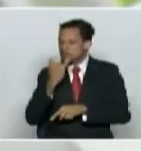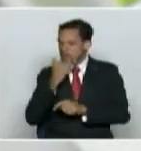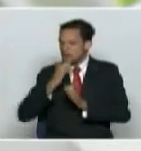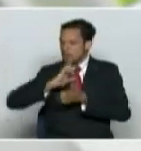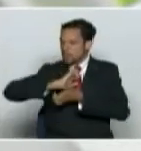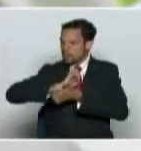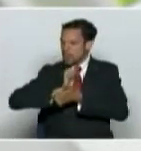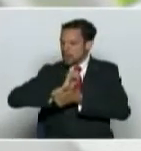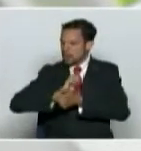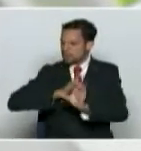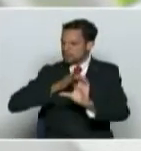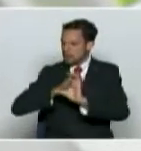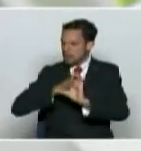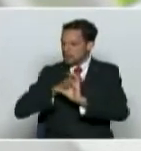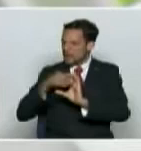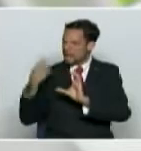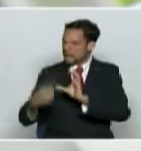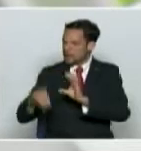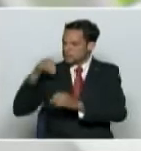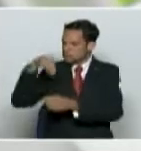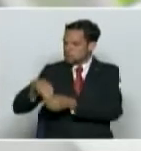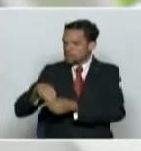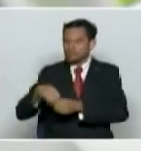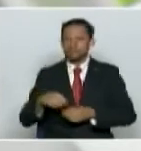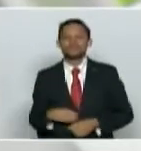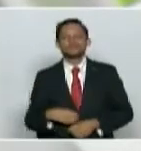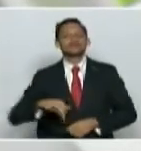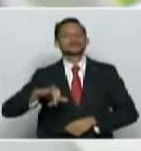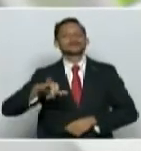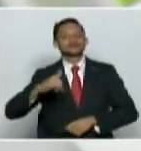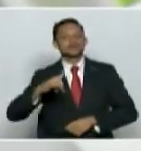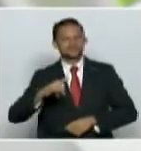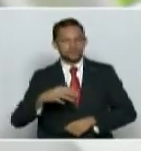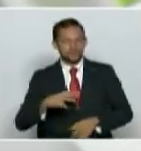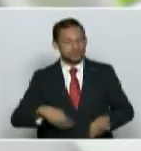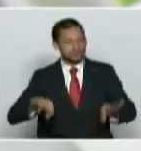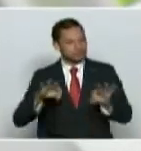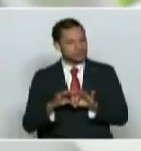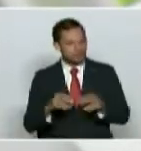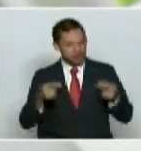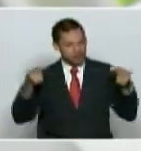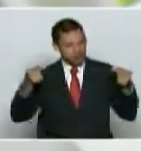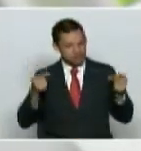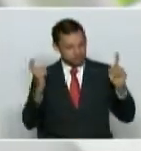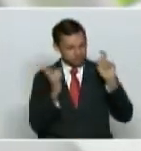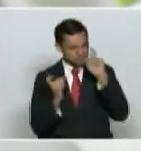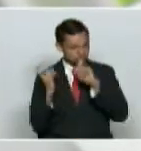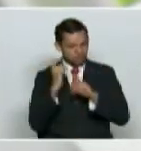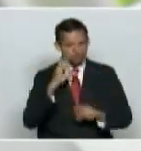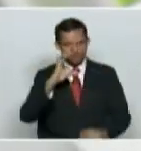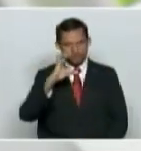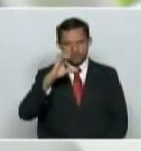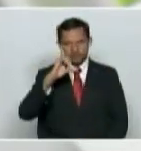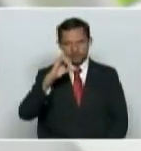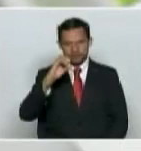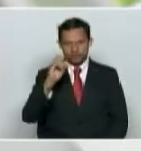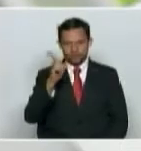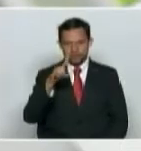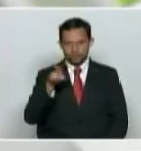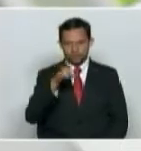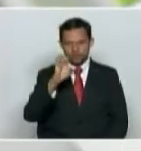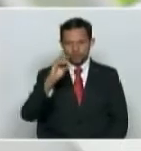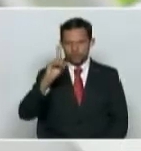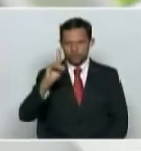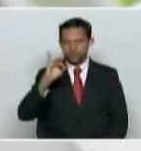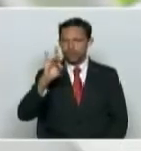detrás de cámaras de nuestro canal. Bueno, Andrea, ¿cómo se llega a la conclusión de tener a Close Up en la parrilla de programación